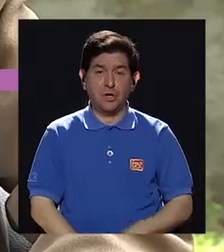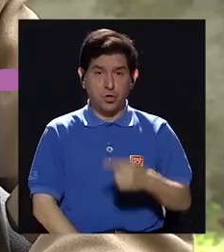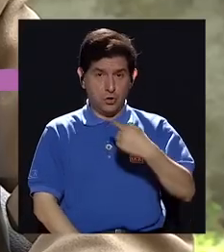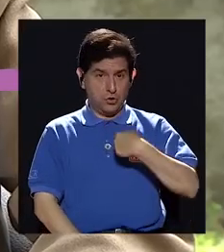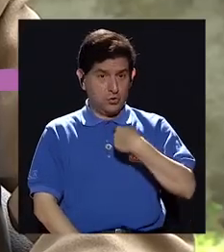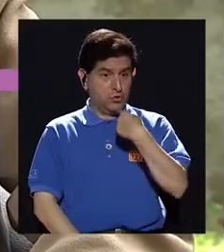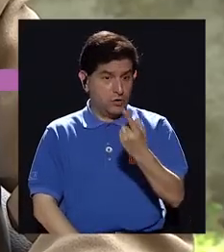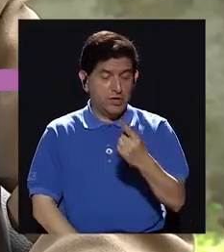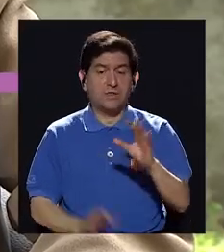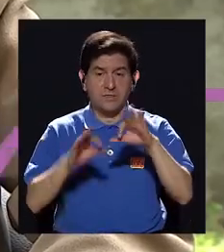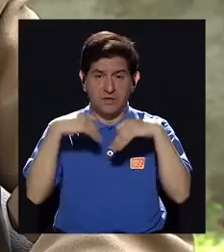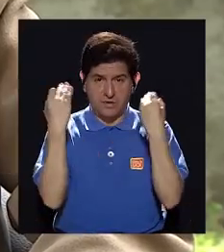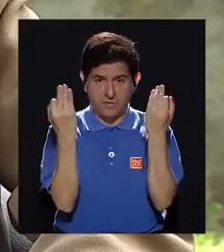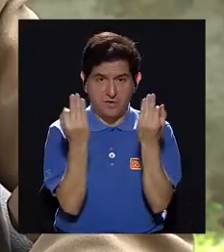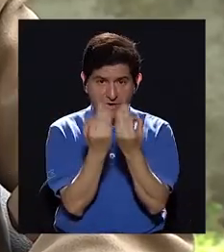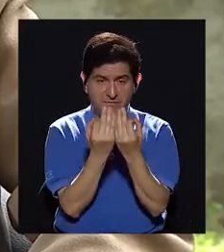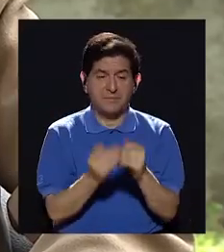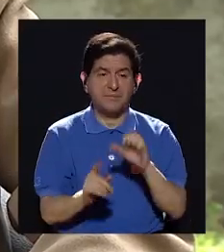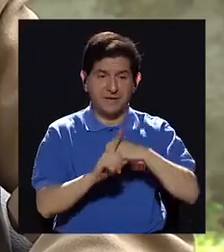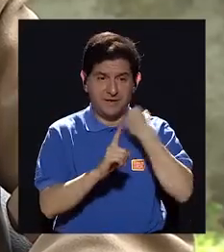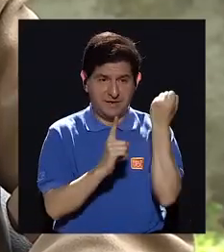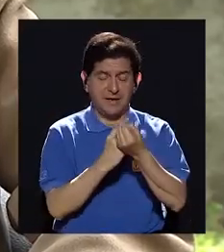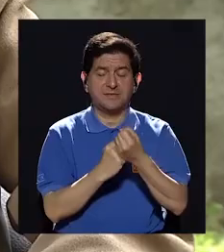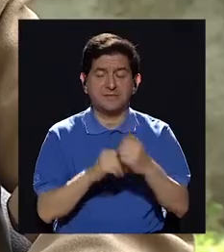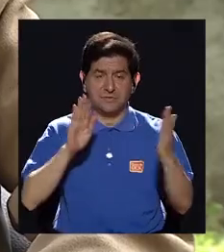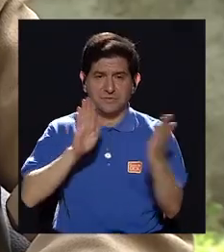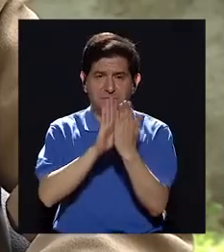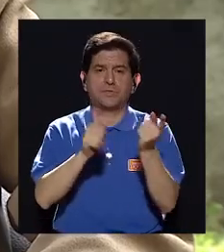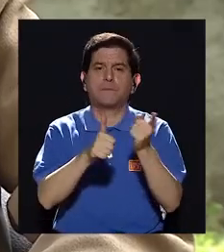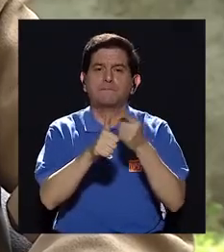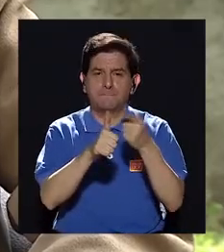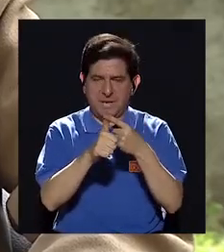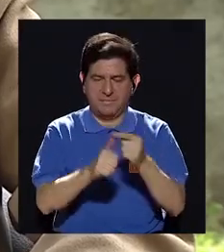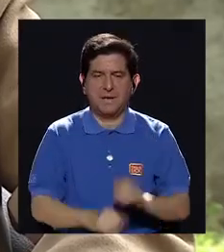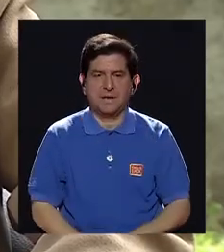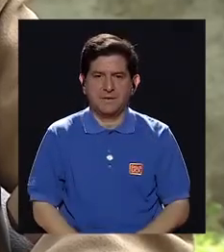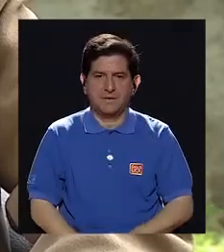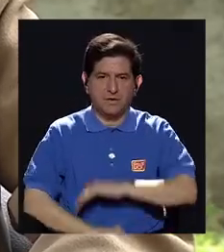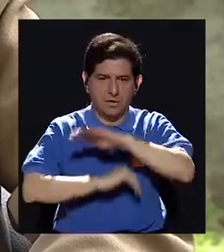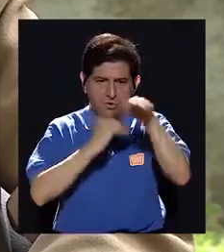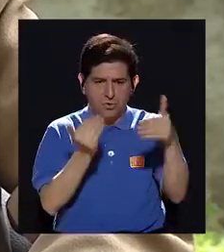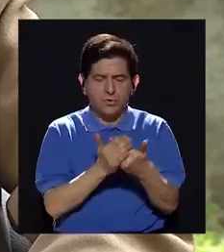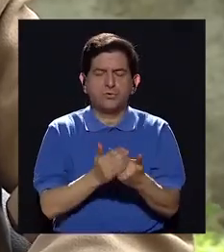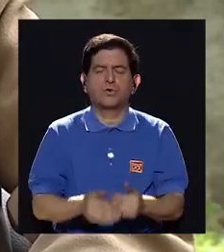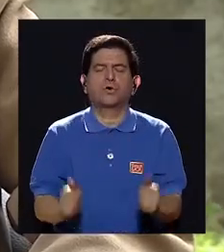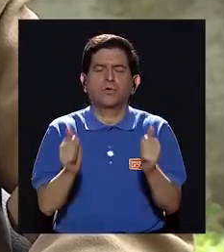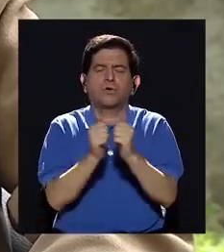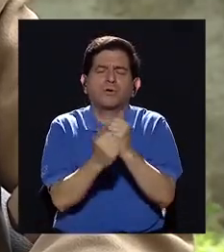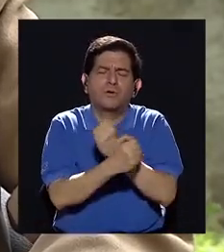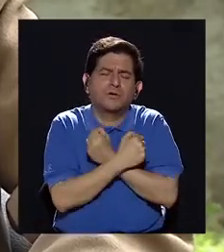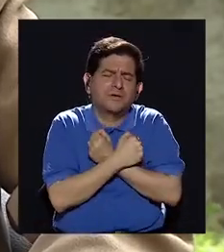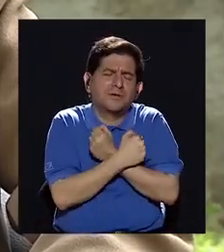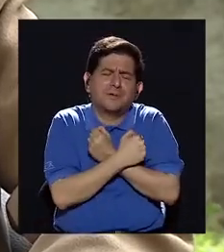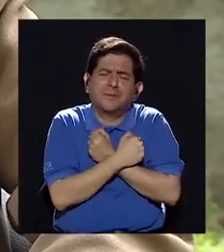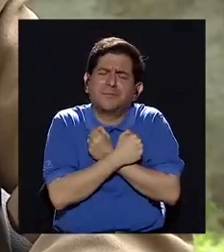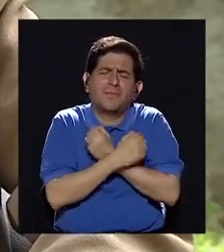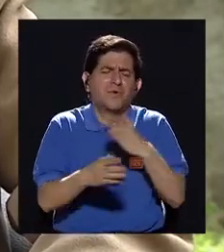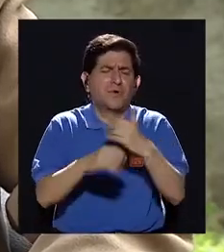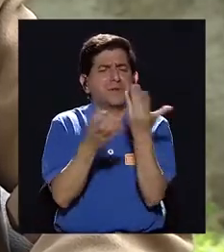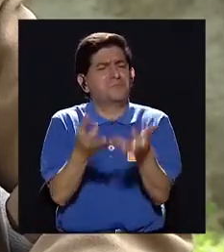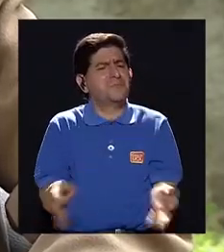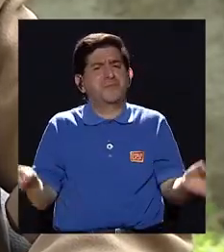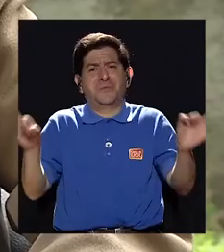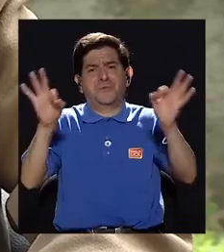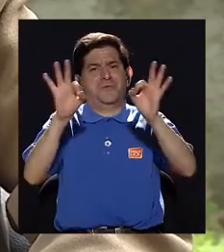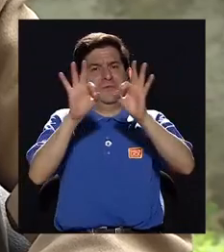yo lo que les digo a los familiares que están en esa condición es, primero, todo hacerlo con mucho cariño, con mucho amor. Eso